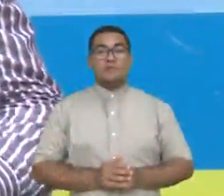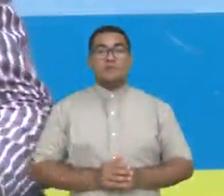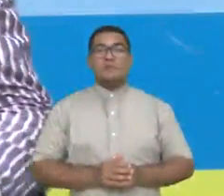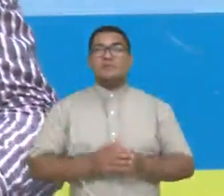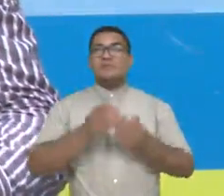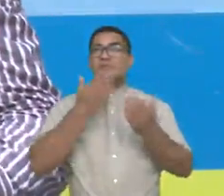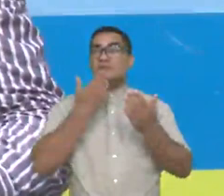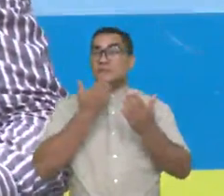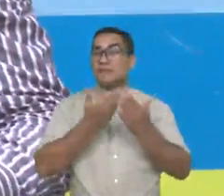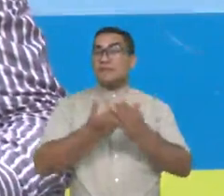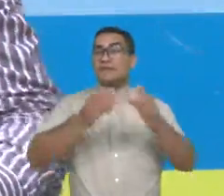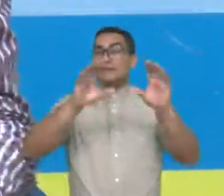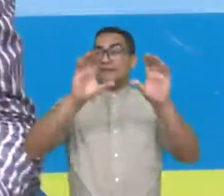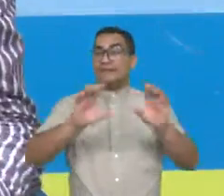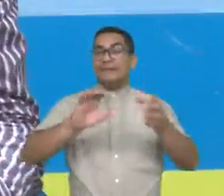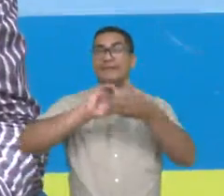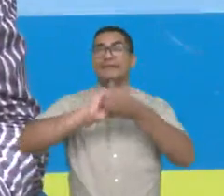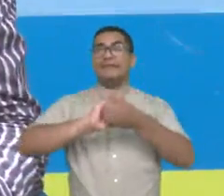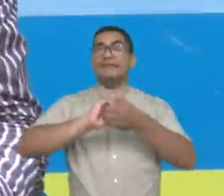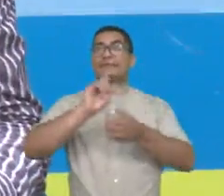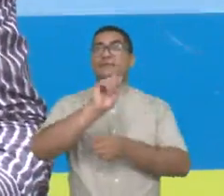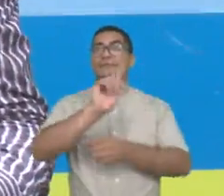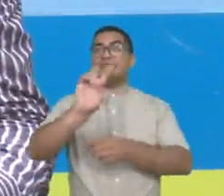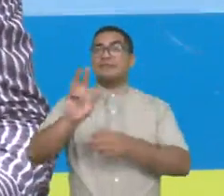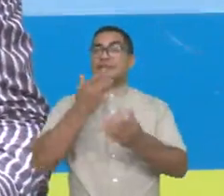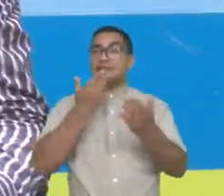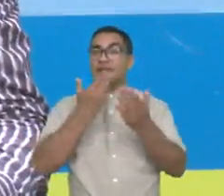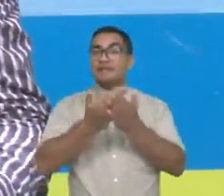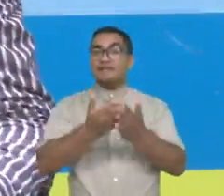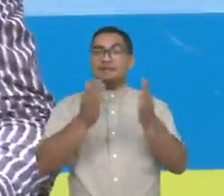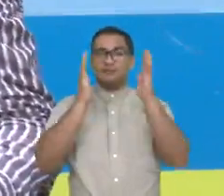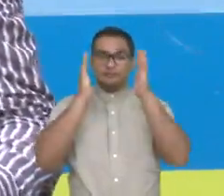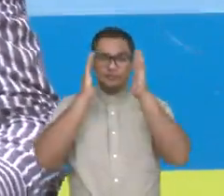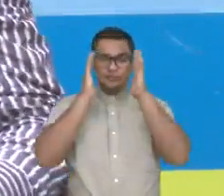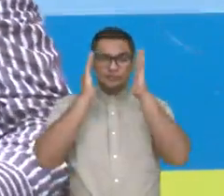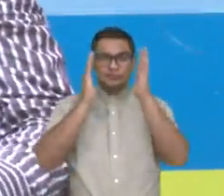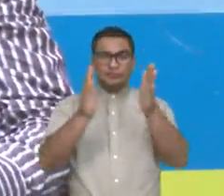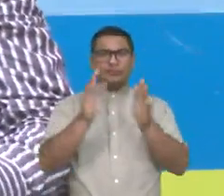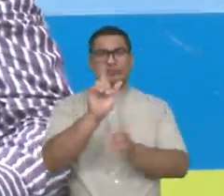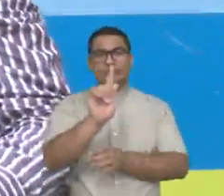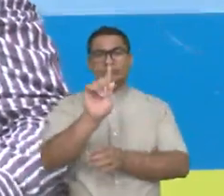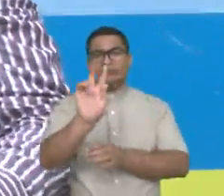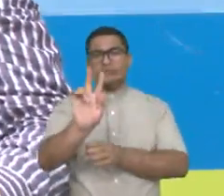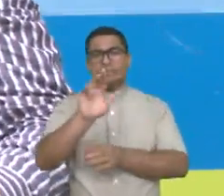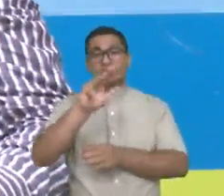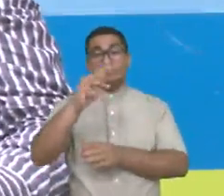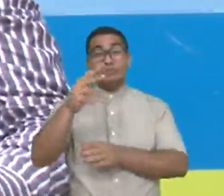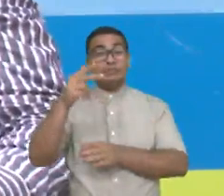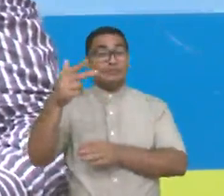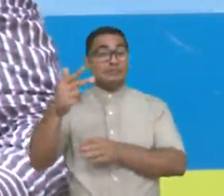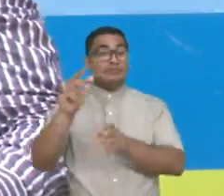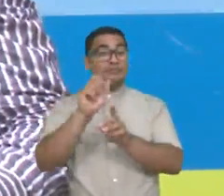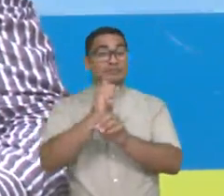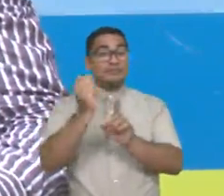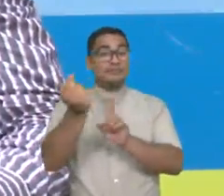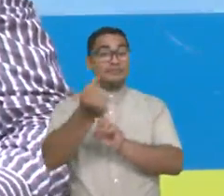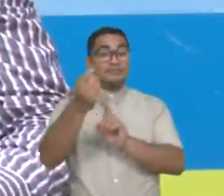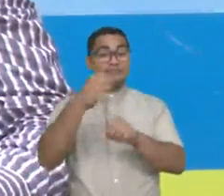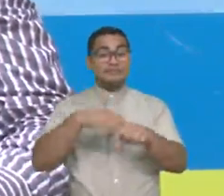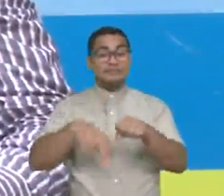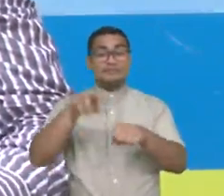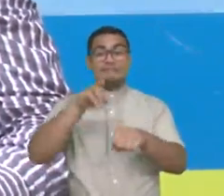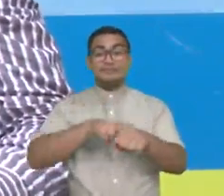Buenas tardes, amigos televidentes. Muchas gracias por su fiel sintonía al canal 98, al canal parlamentario, el canal de la Asamblea Nacional. Les saluda